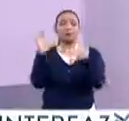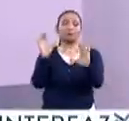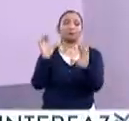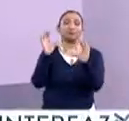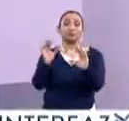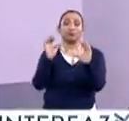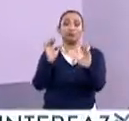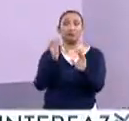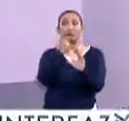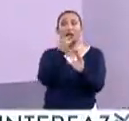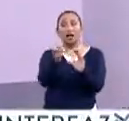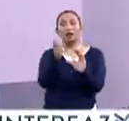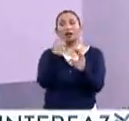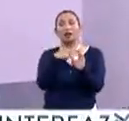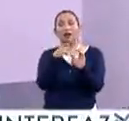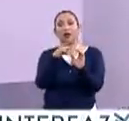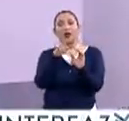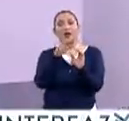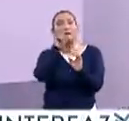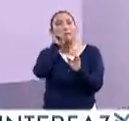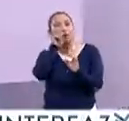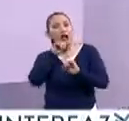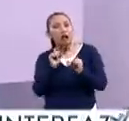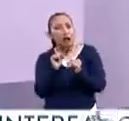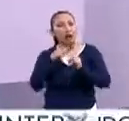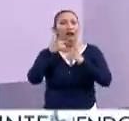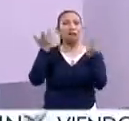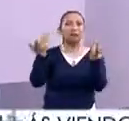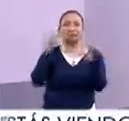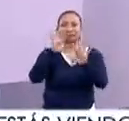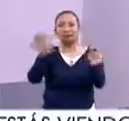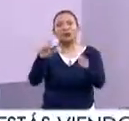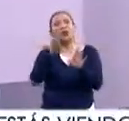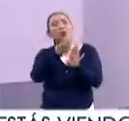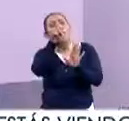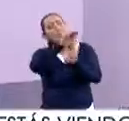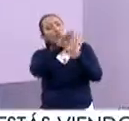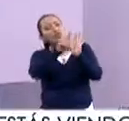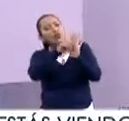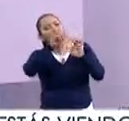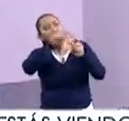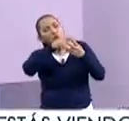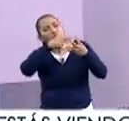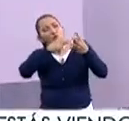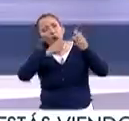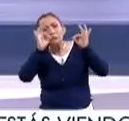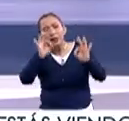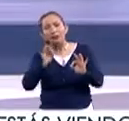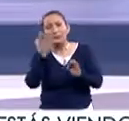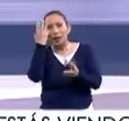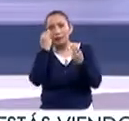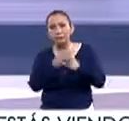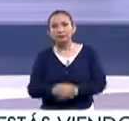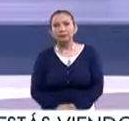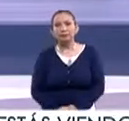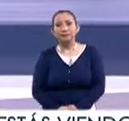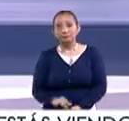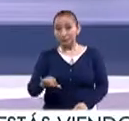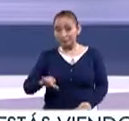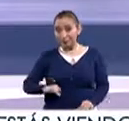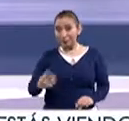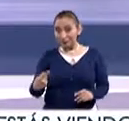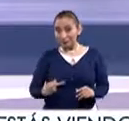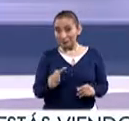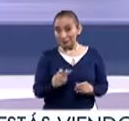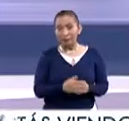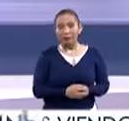el famoso pollito chicken gallina cn los vecindarios como diseñaron la metodología óptima y bien interesante tu